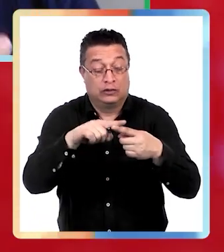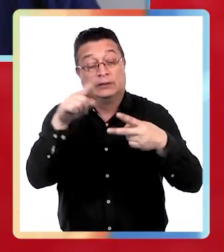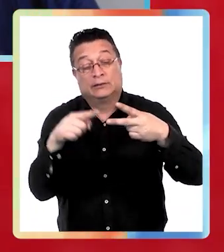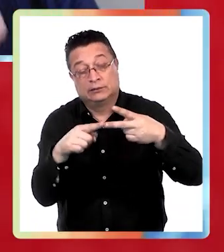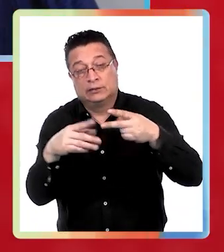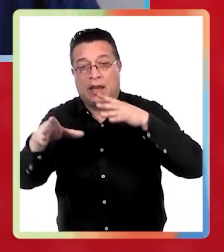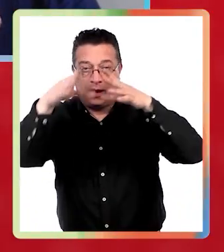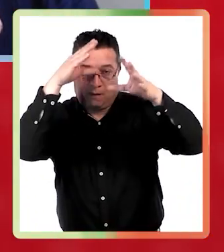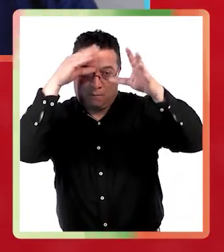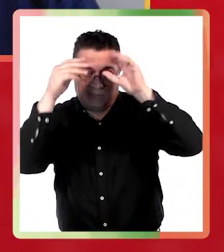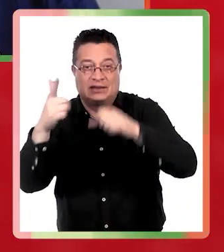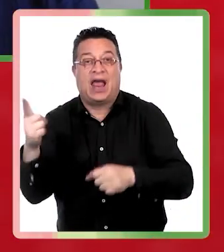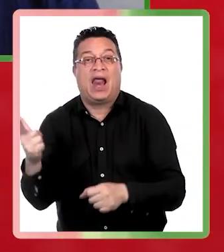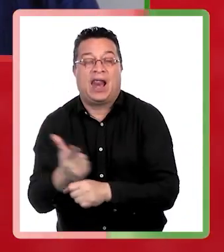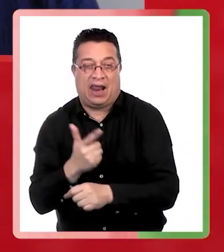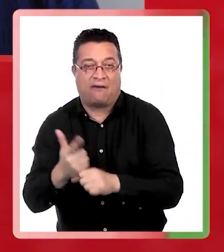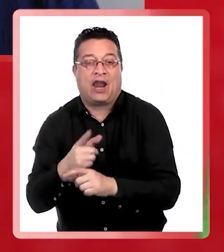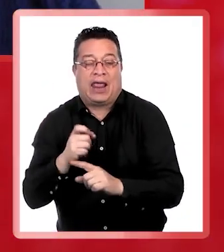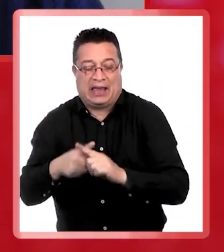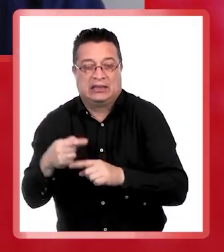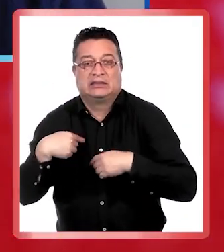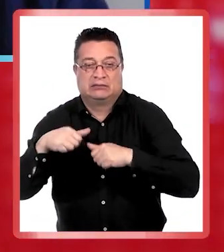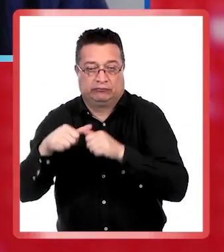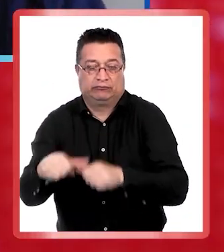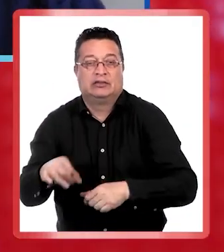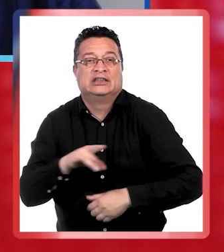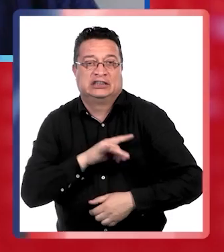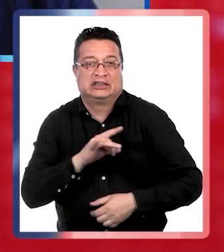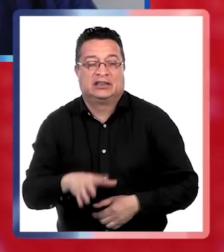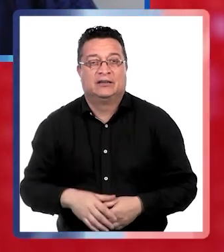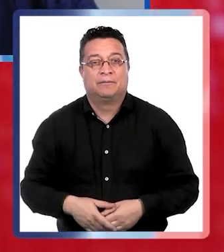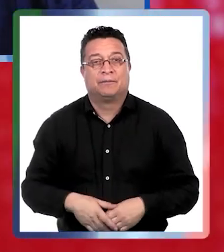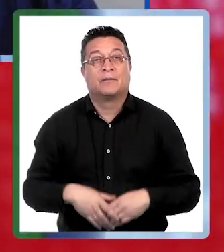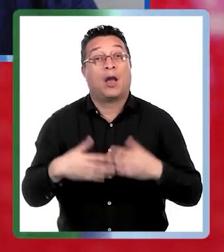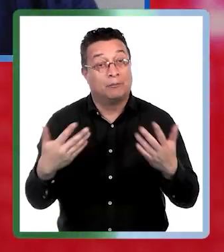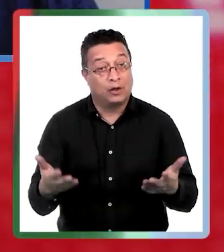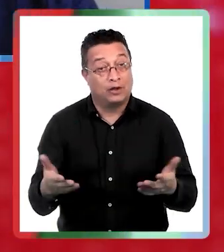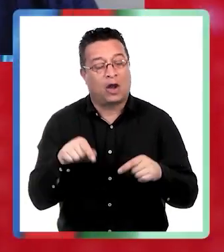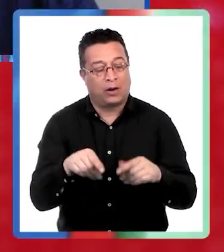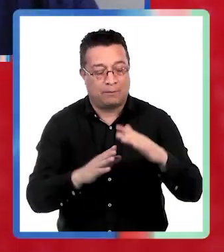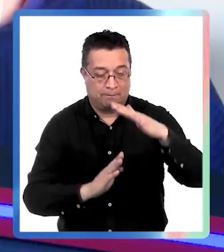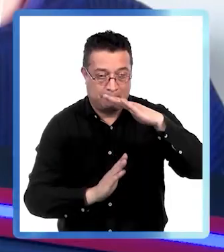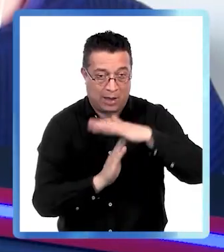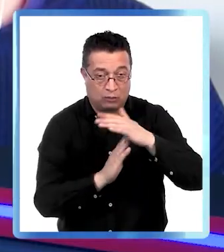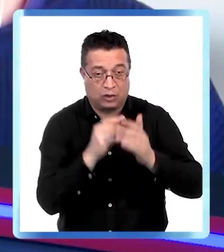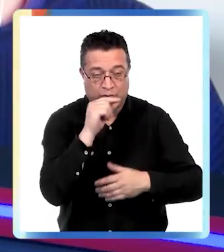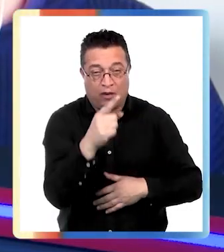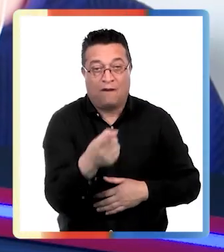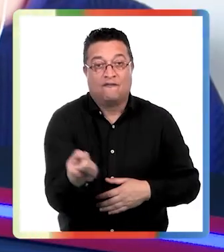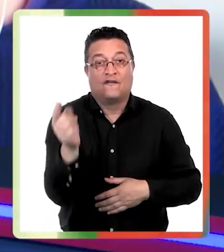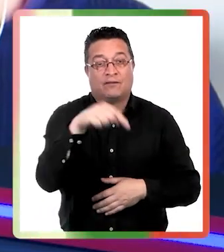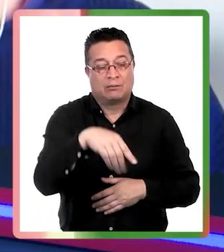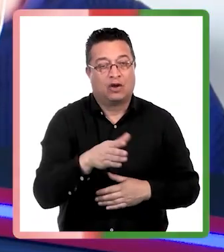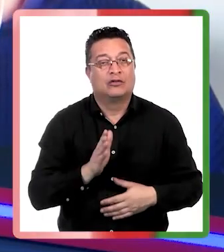y tener experiencia laboral en nuestro país. Bueno, Emilio, vamos a ir a una breve pausa y ya regresamos para